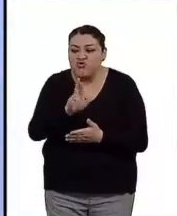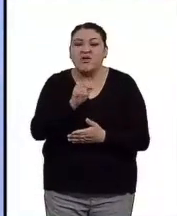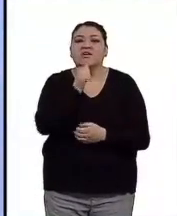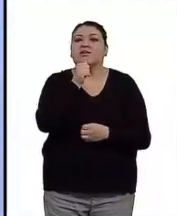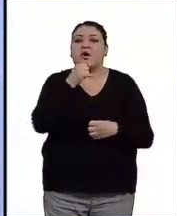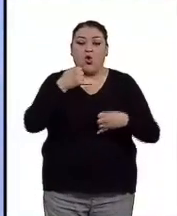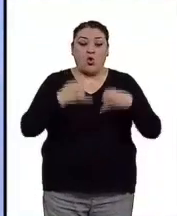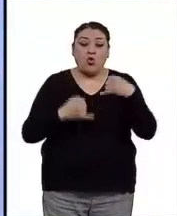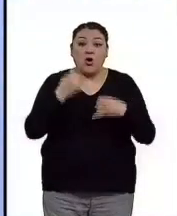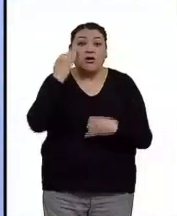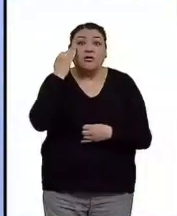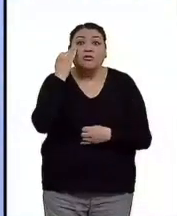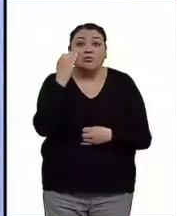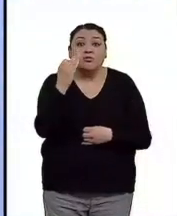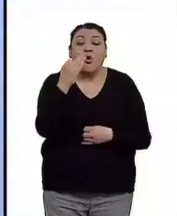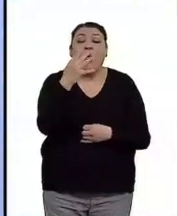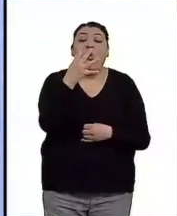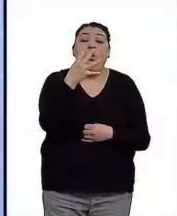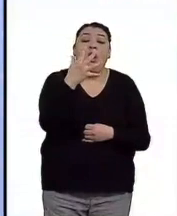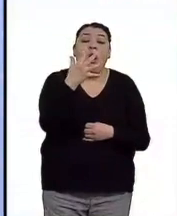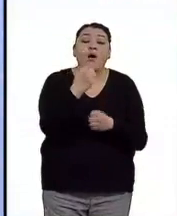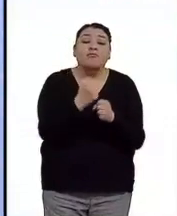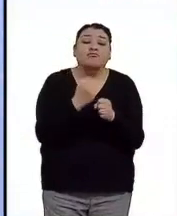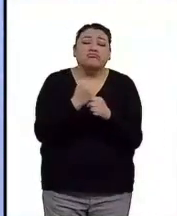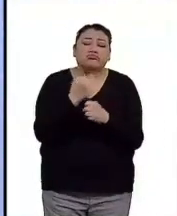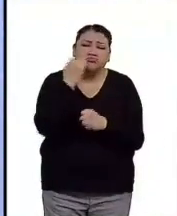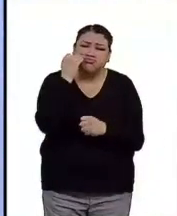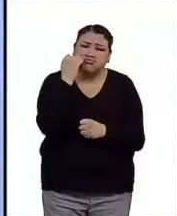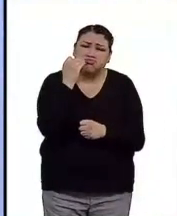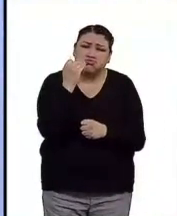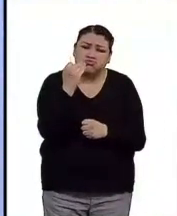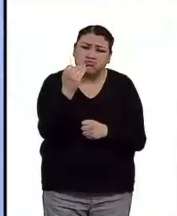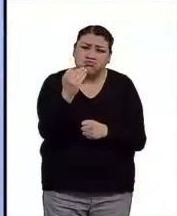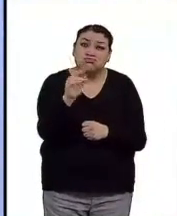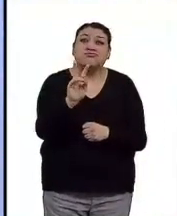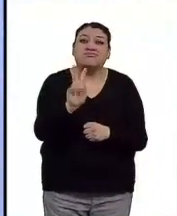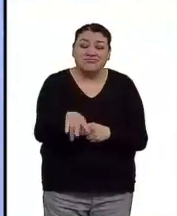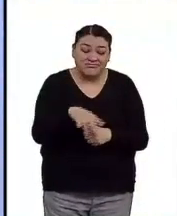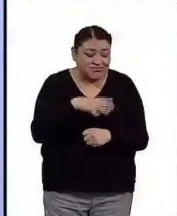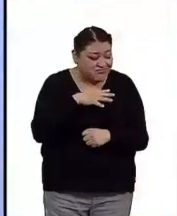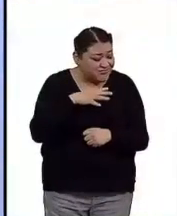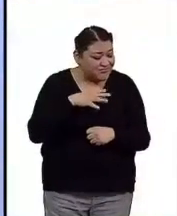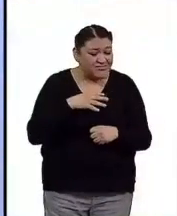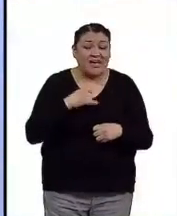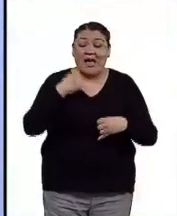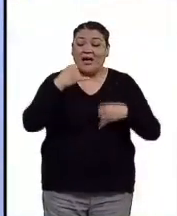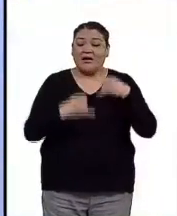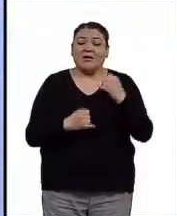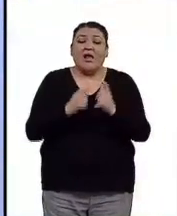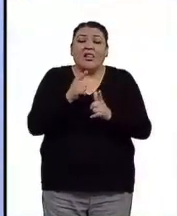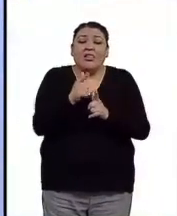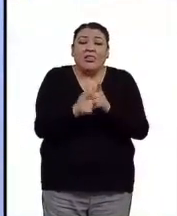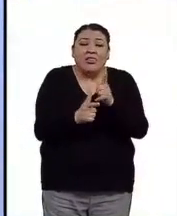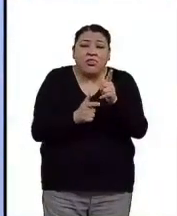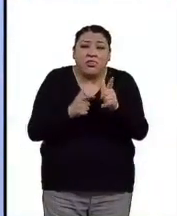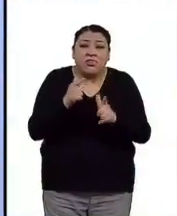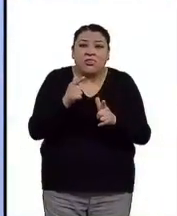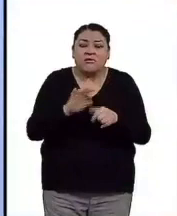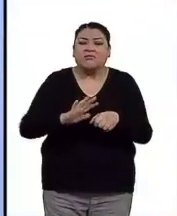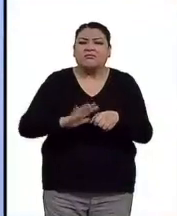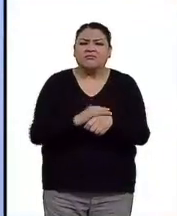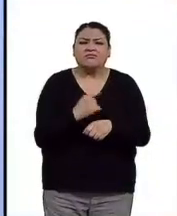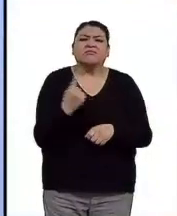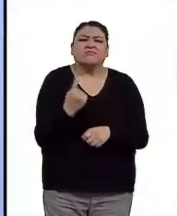duran 4 o 5 años en promedio. Entonces, es impresionante, ¿no?, la dilación en la impartición de justicia. Entonces, ¿cuál es el problema? Que